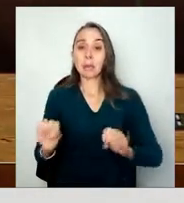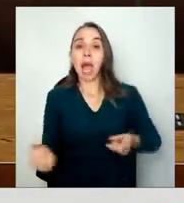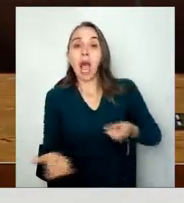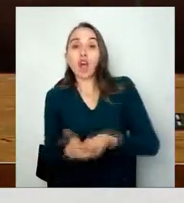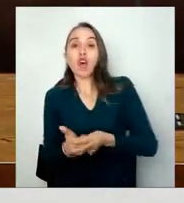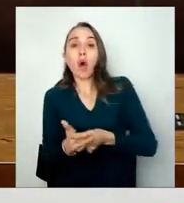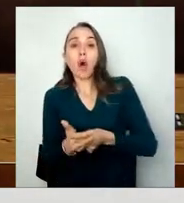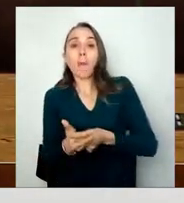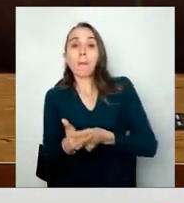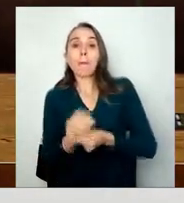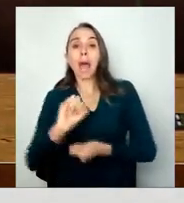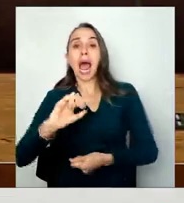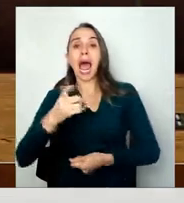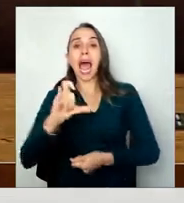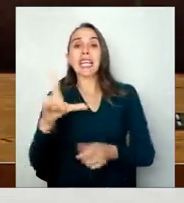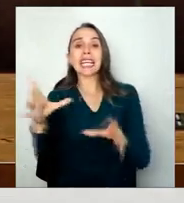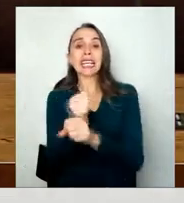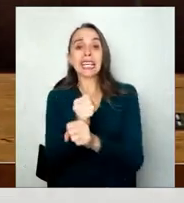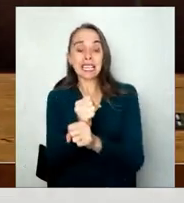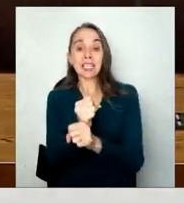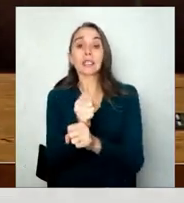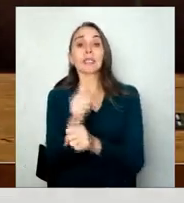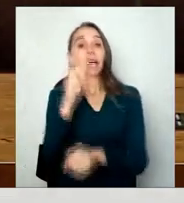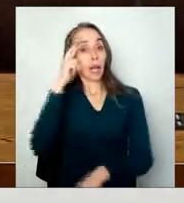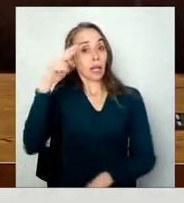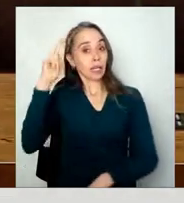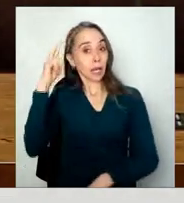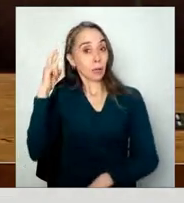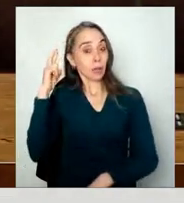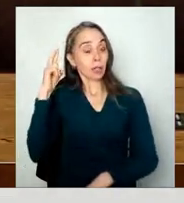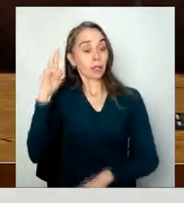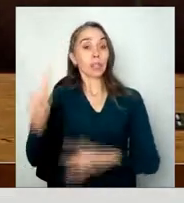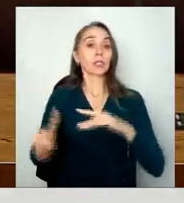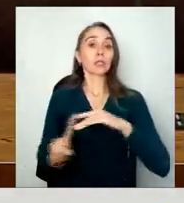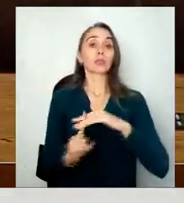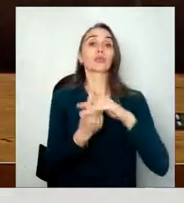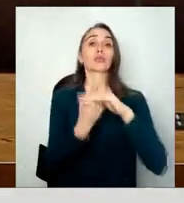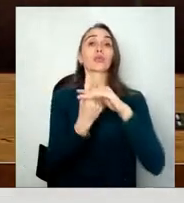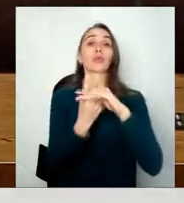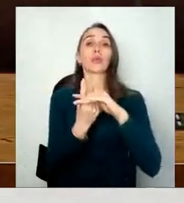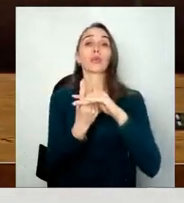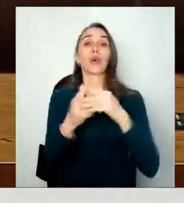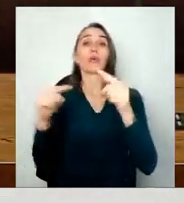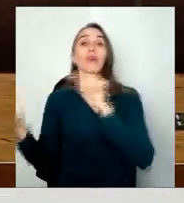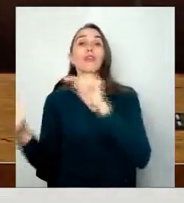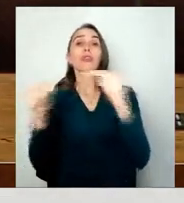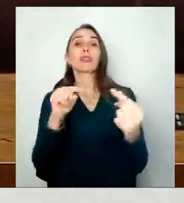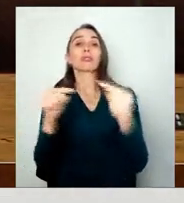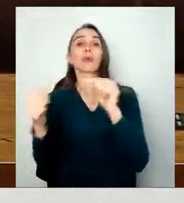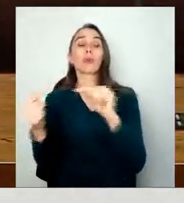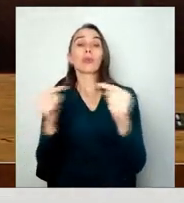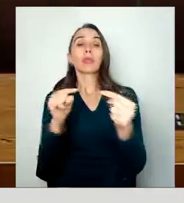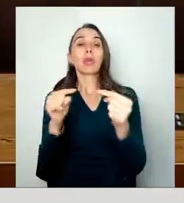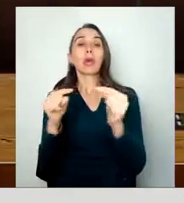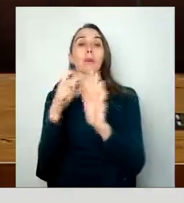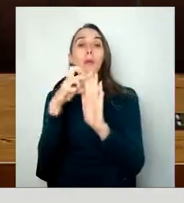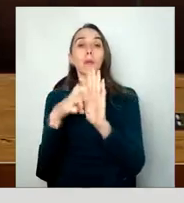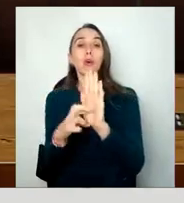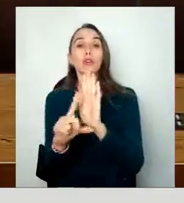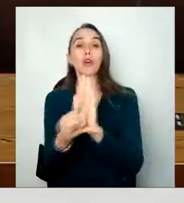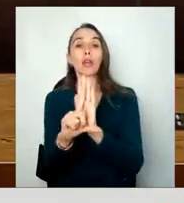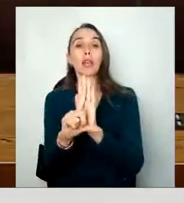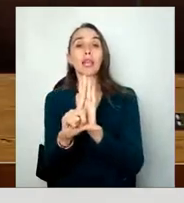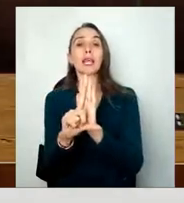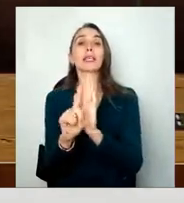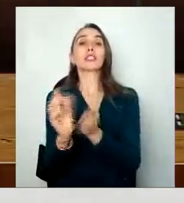algunos de ustedes recordarán que fue un tema que surgió durante la discusión de el proyecto de incremento del ingreso